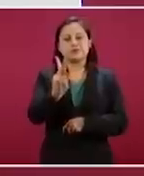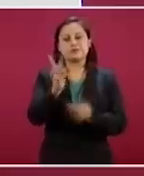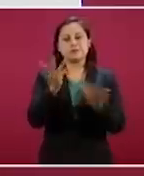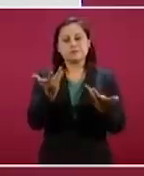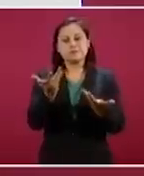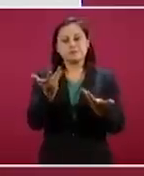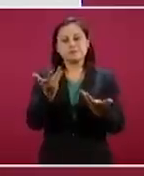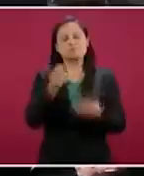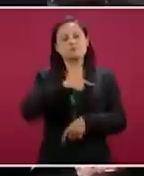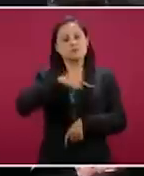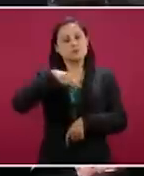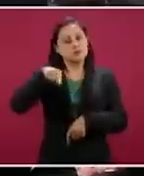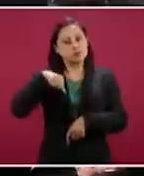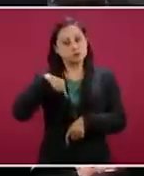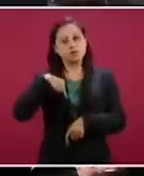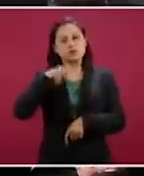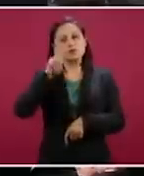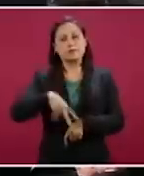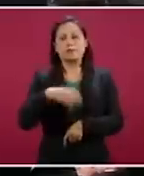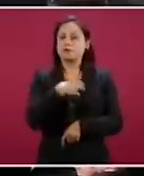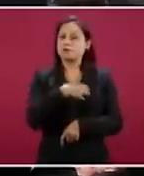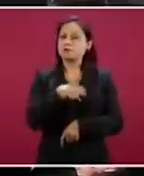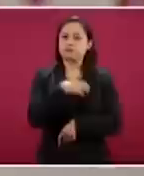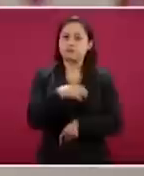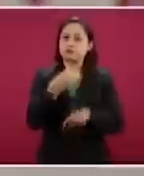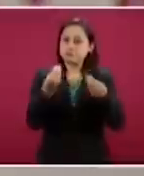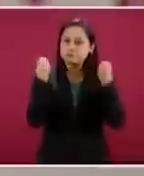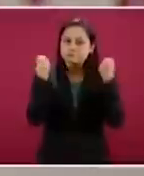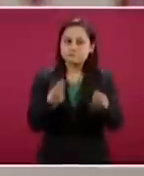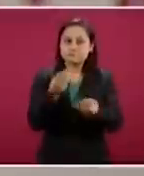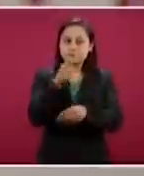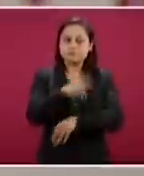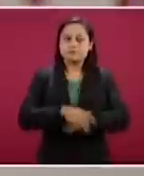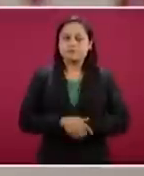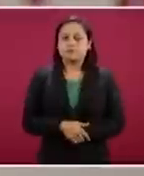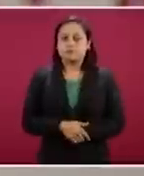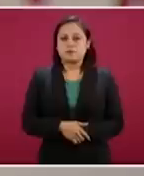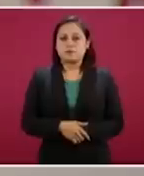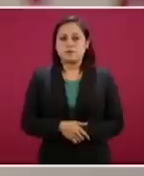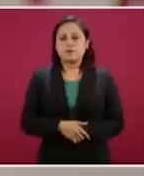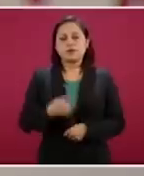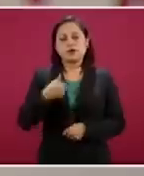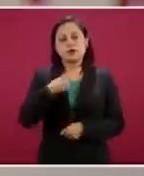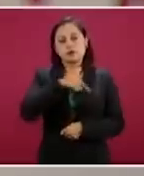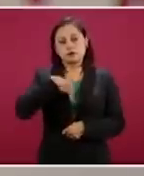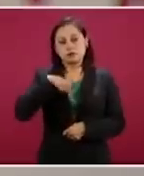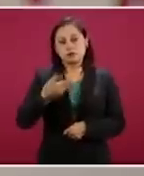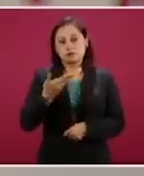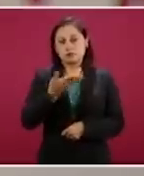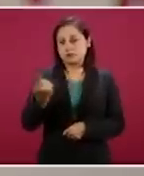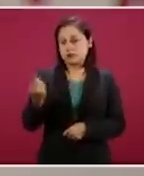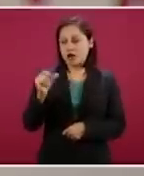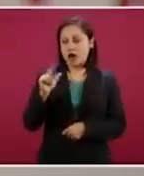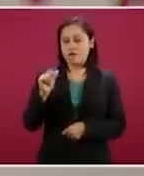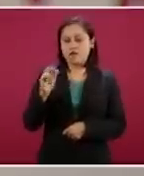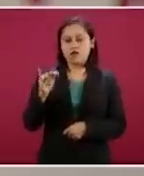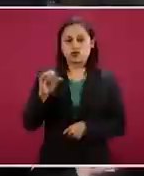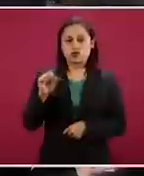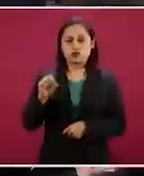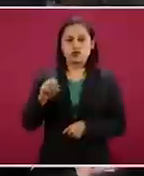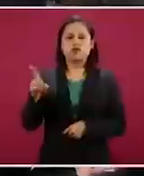se lo dedicamos con todo nuestro entusiasmo y le pedimos ahora, porque como bien dijo Alfonso, sin dinero no